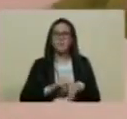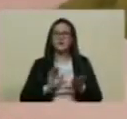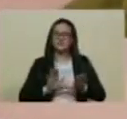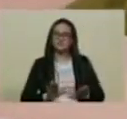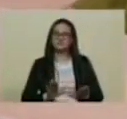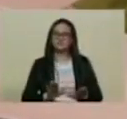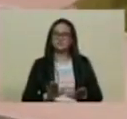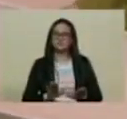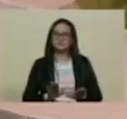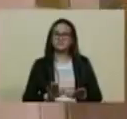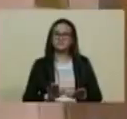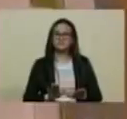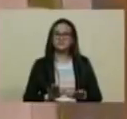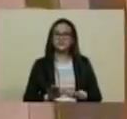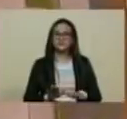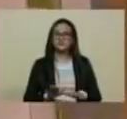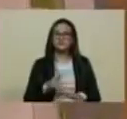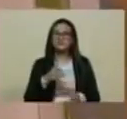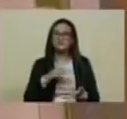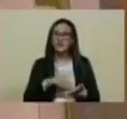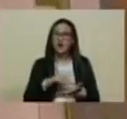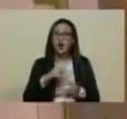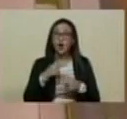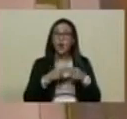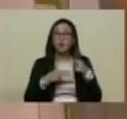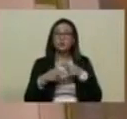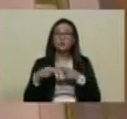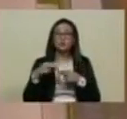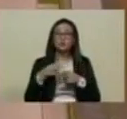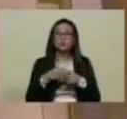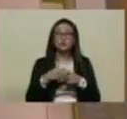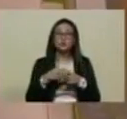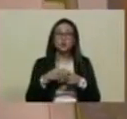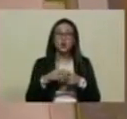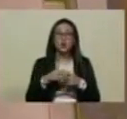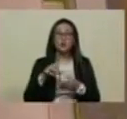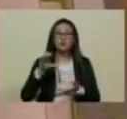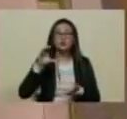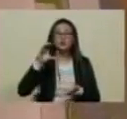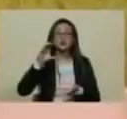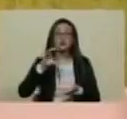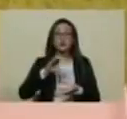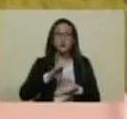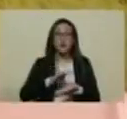momentáneamente. Se trata de la construcción de las ciudades